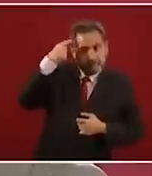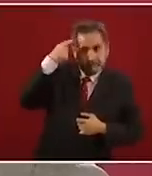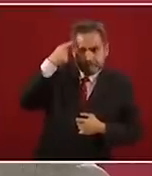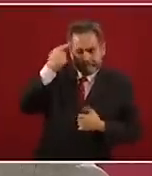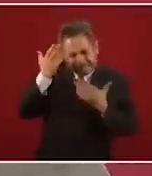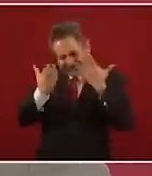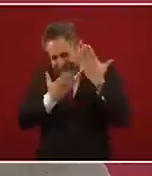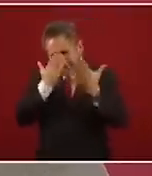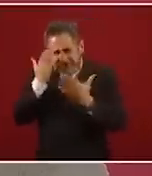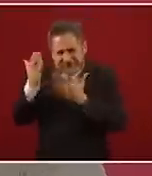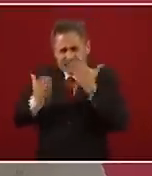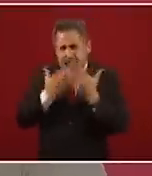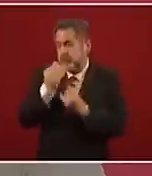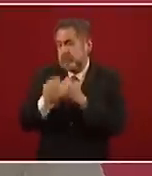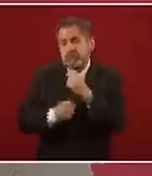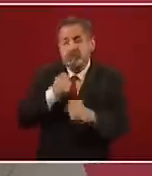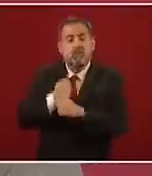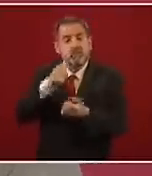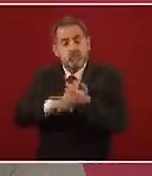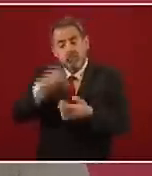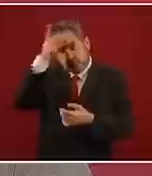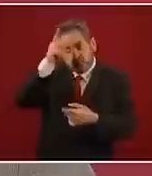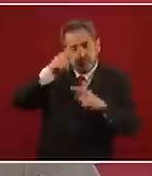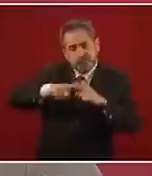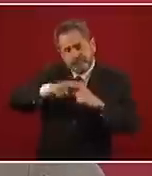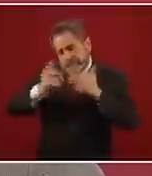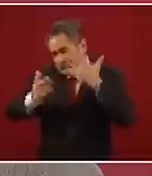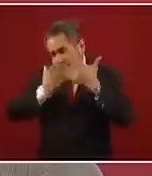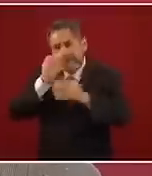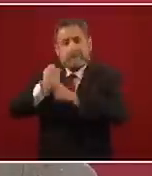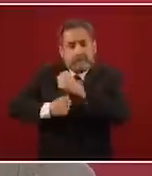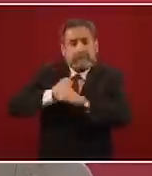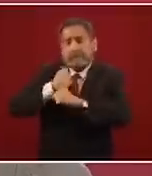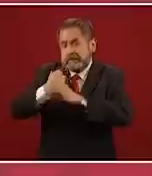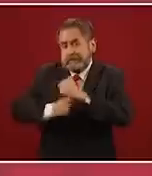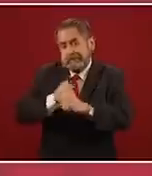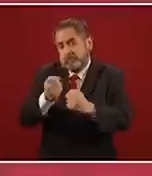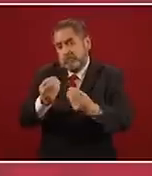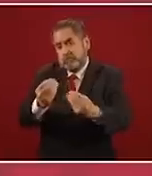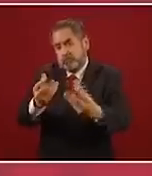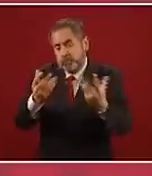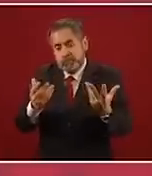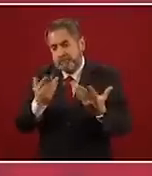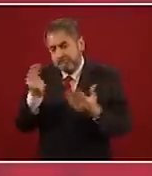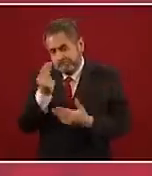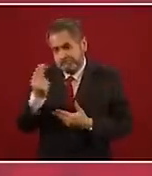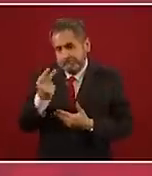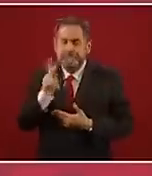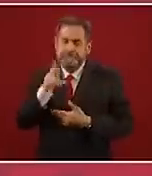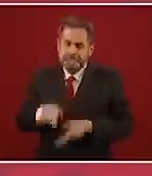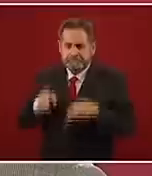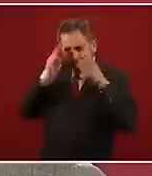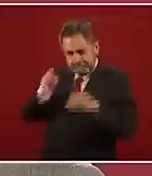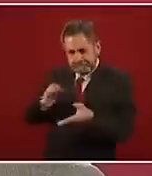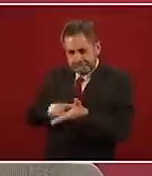mental. Entonces, vamos a estar estimulando el desarrollo de estos profesionales, pero vamos a dar una prioridad a los servicios de